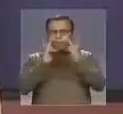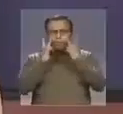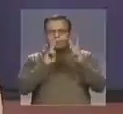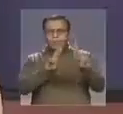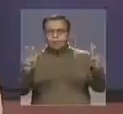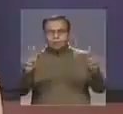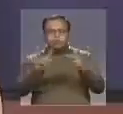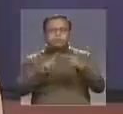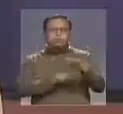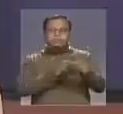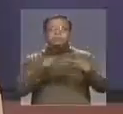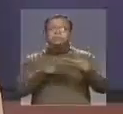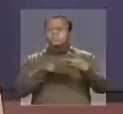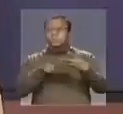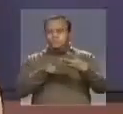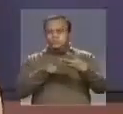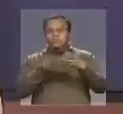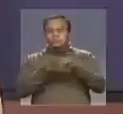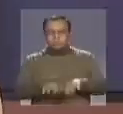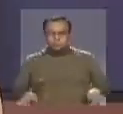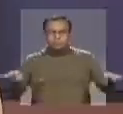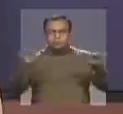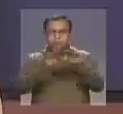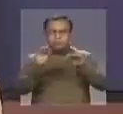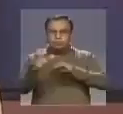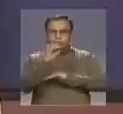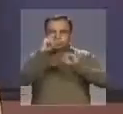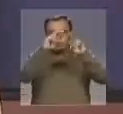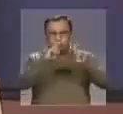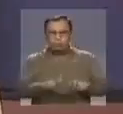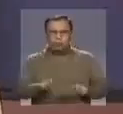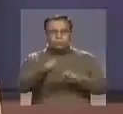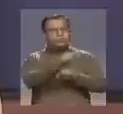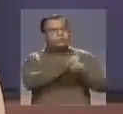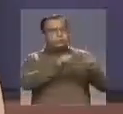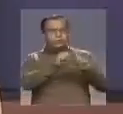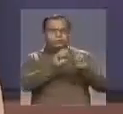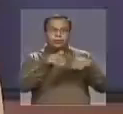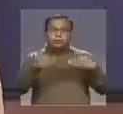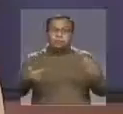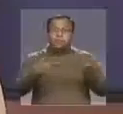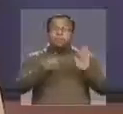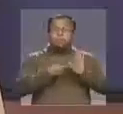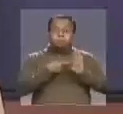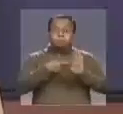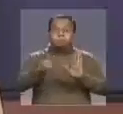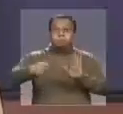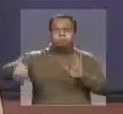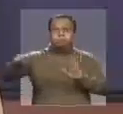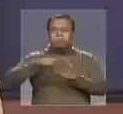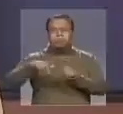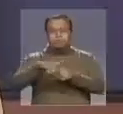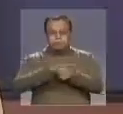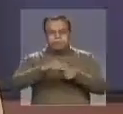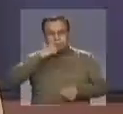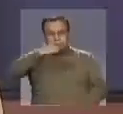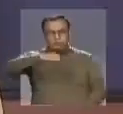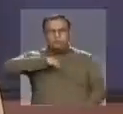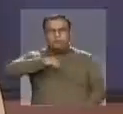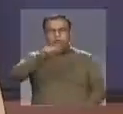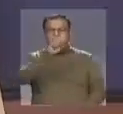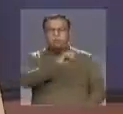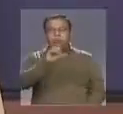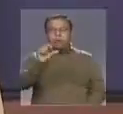visibiliza. Y hacemos algo muy importante para el país, que es investigación social, en donde mostramos y documentamos la situación de derechos humanos de